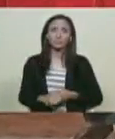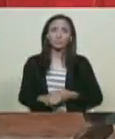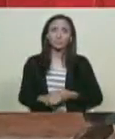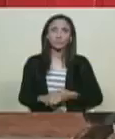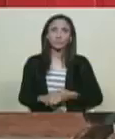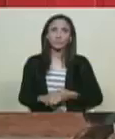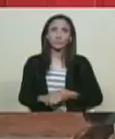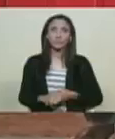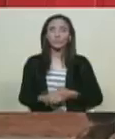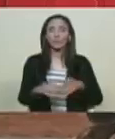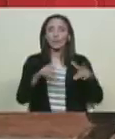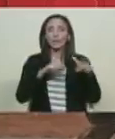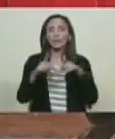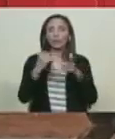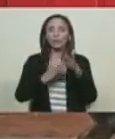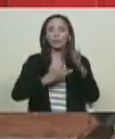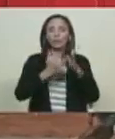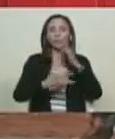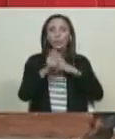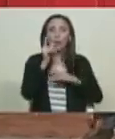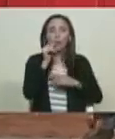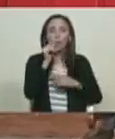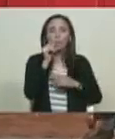William Amaro en el parto humanizado.